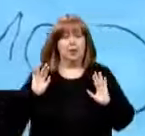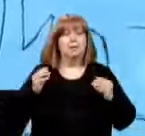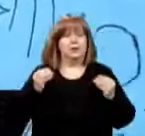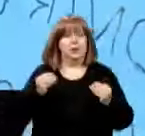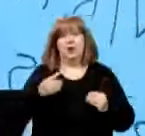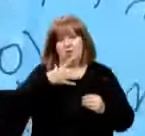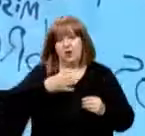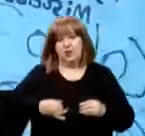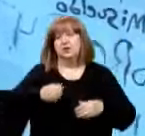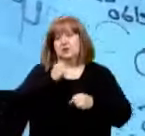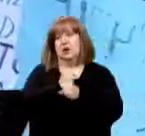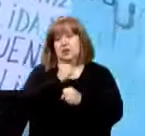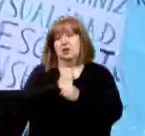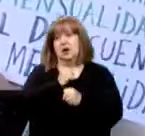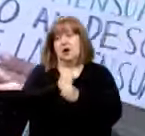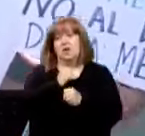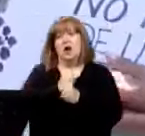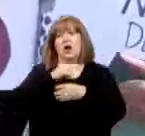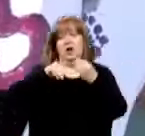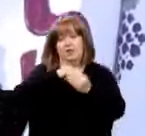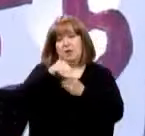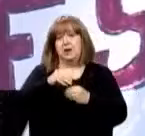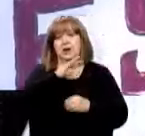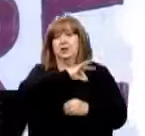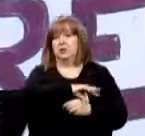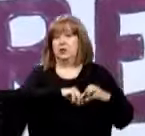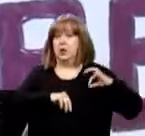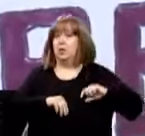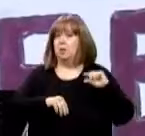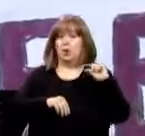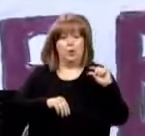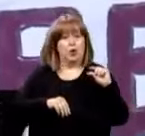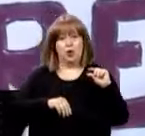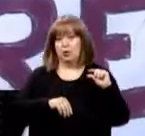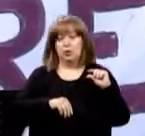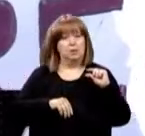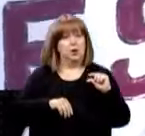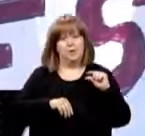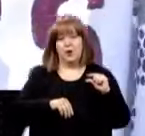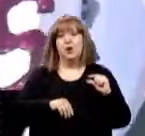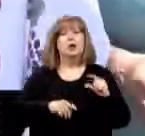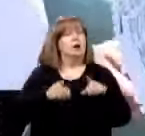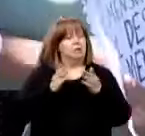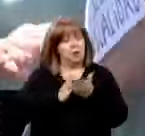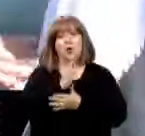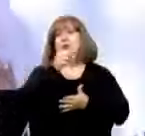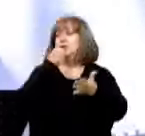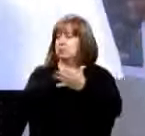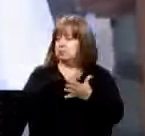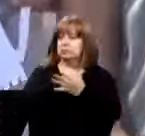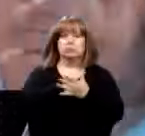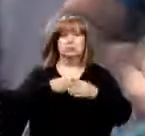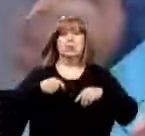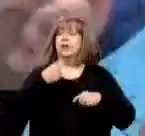hoy, lamentablemente, nuestra familia no nos alcanza el dinero para vivir día a día. Así que vamos a seguir hasta la última